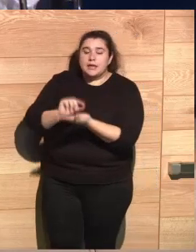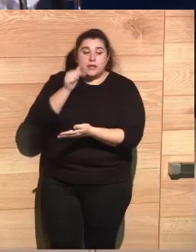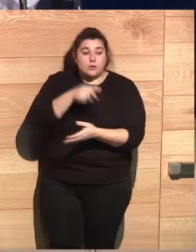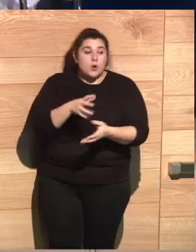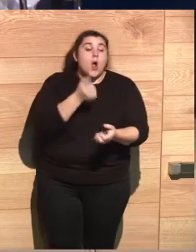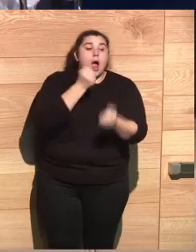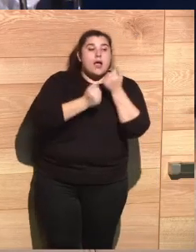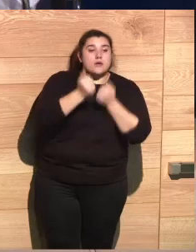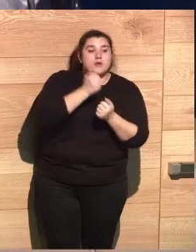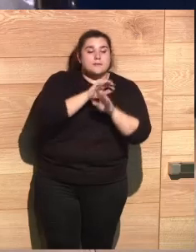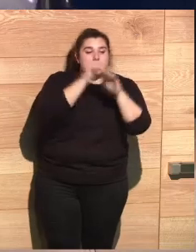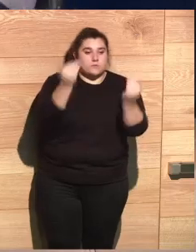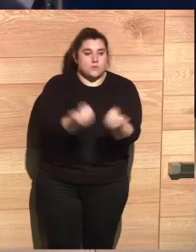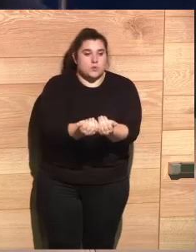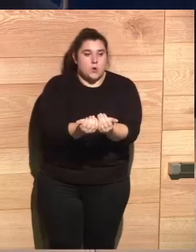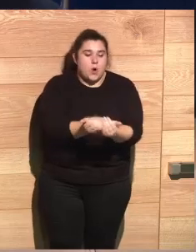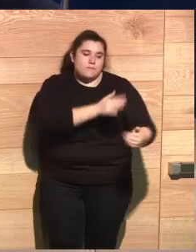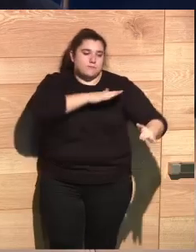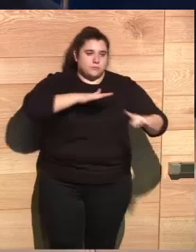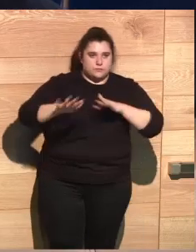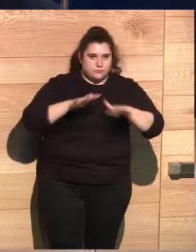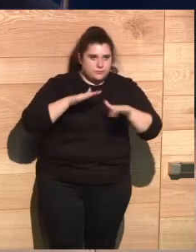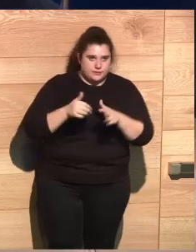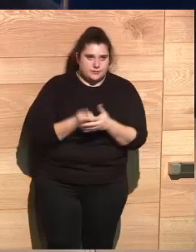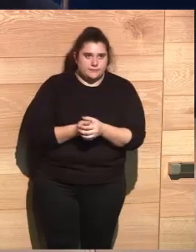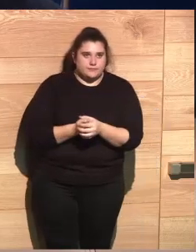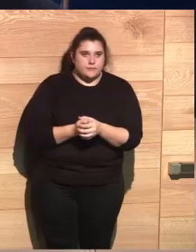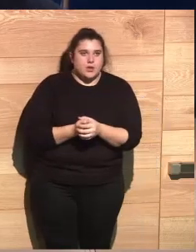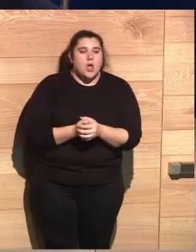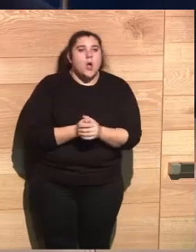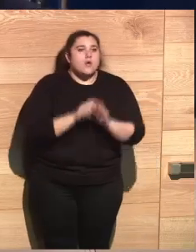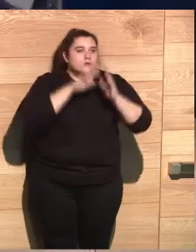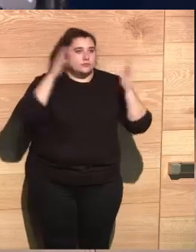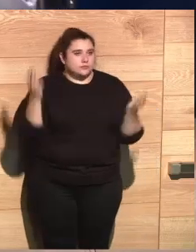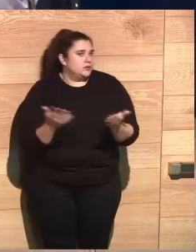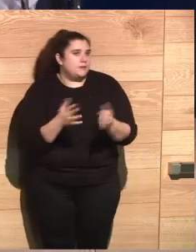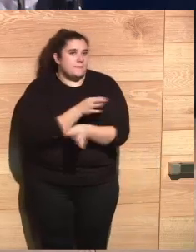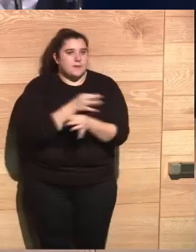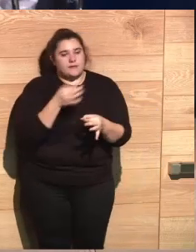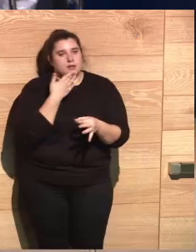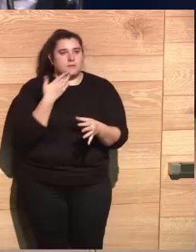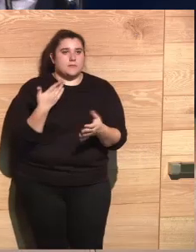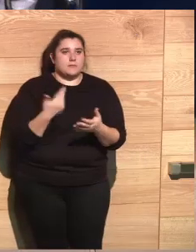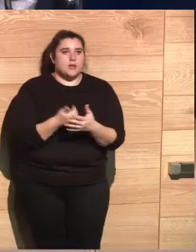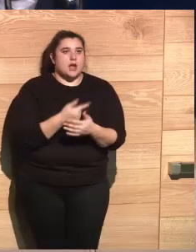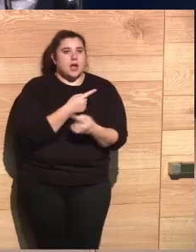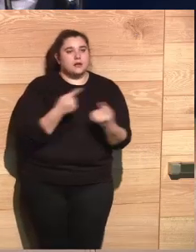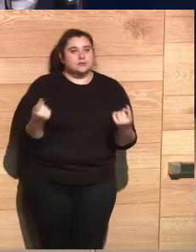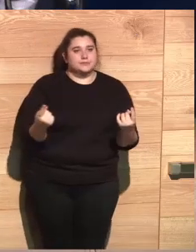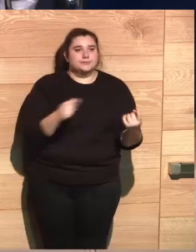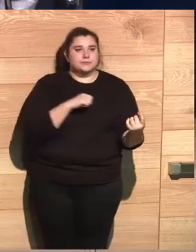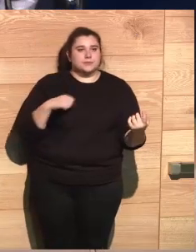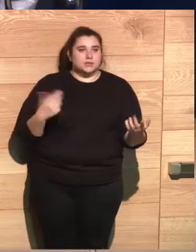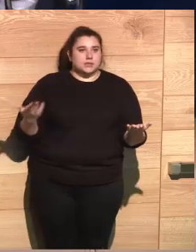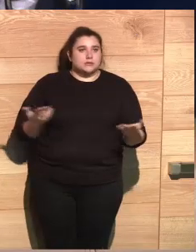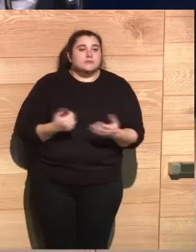mundo. Y este es el universo perfecto de extracción de datos y el universo perfecto de manipulación individual de